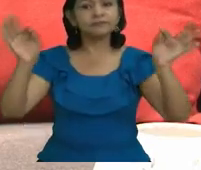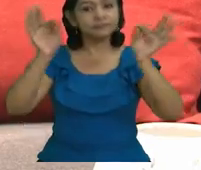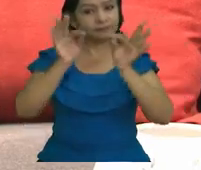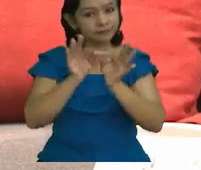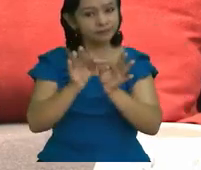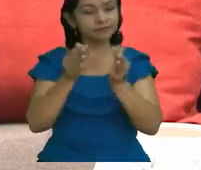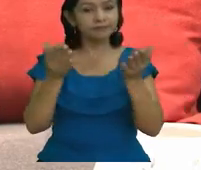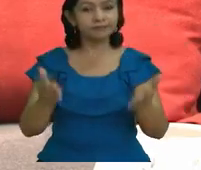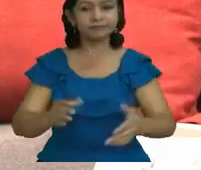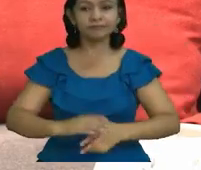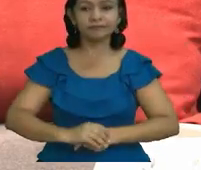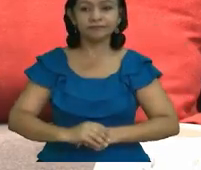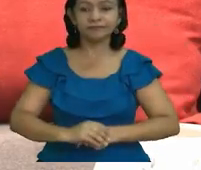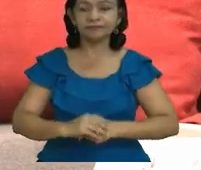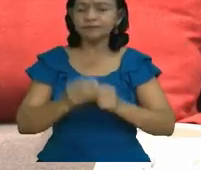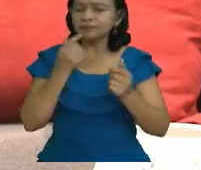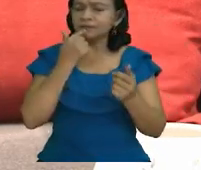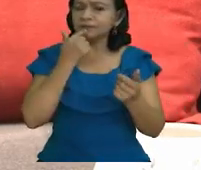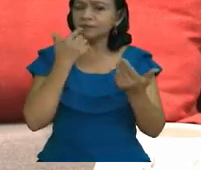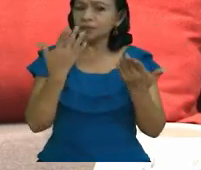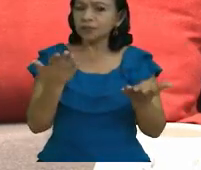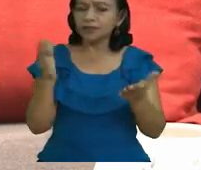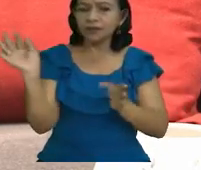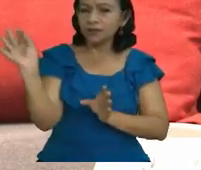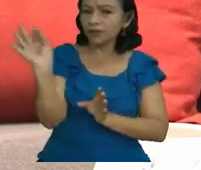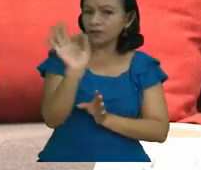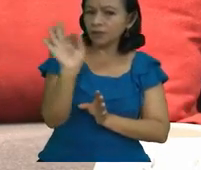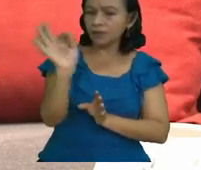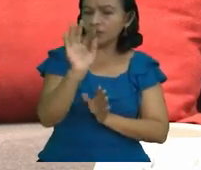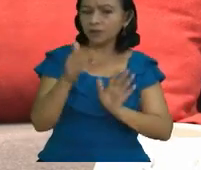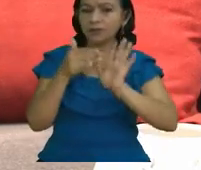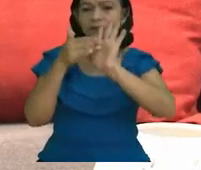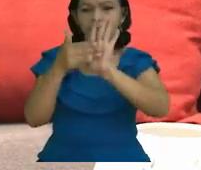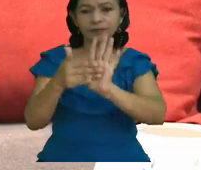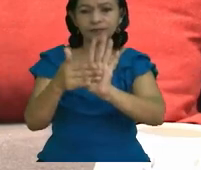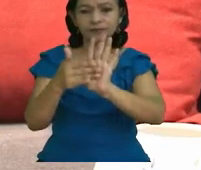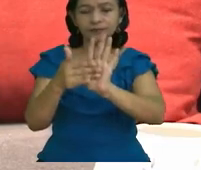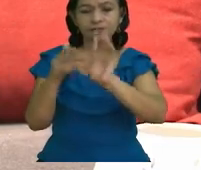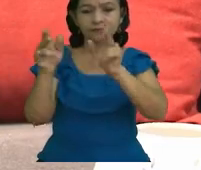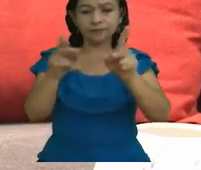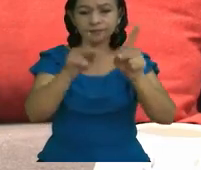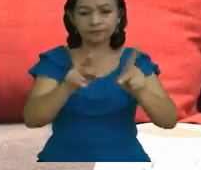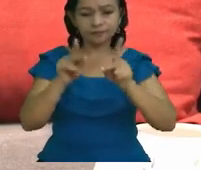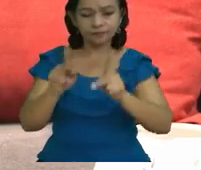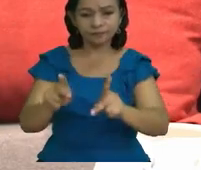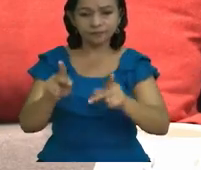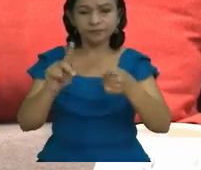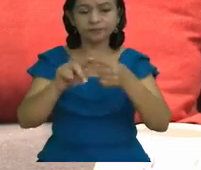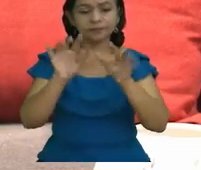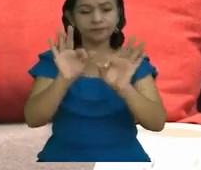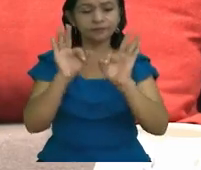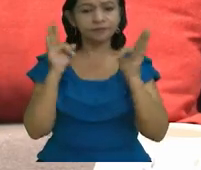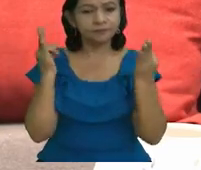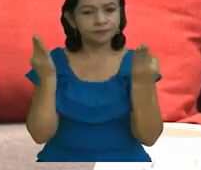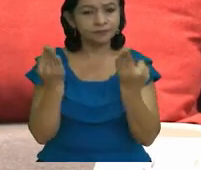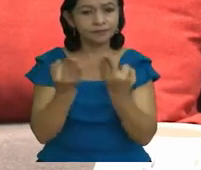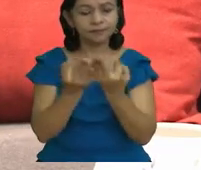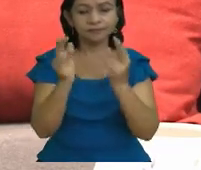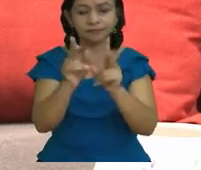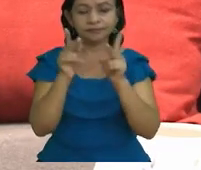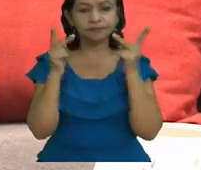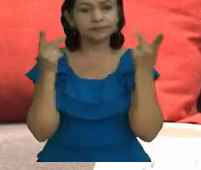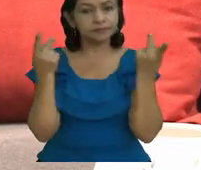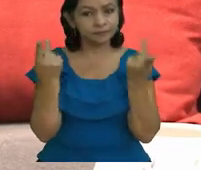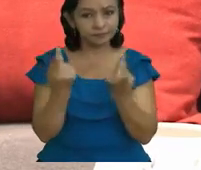de transferencia, porque es una forma de presentarle al productor, a la familia, al pueblo en